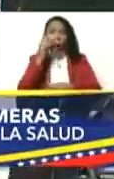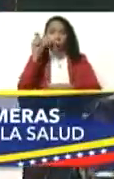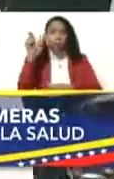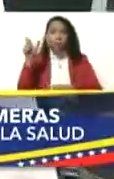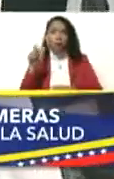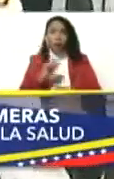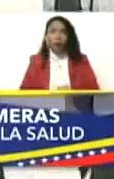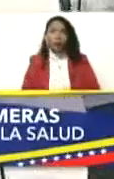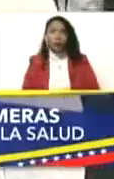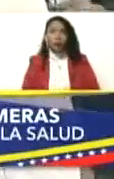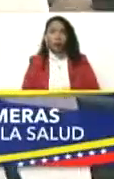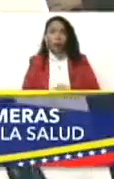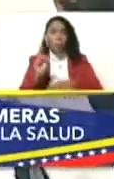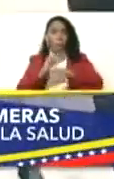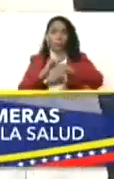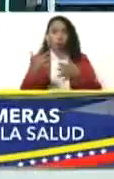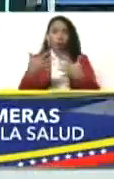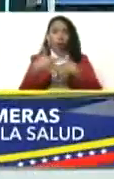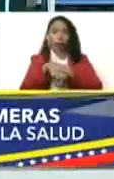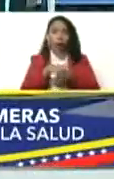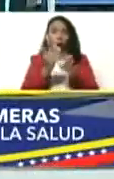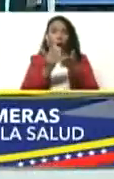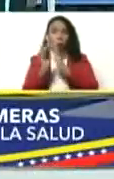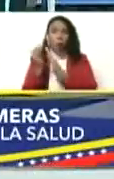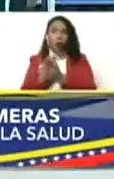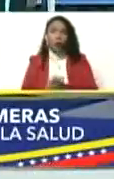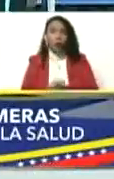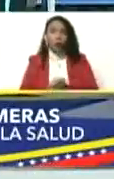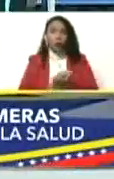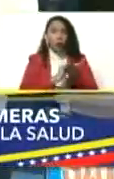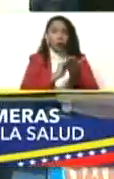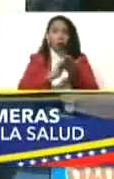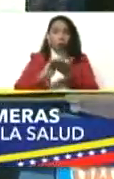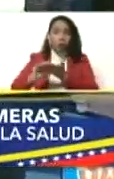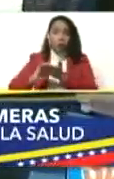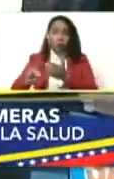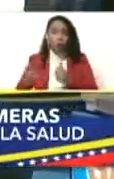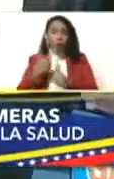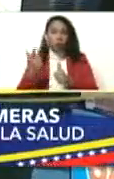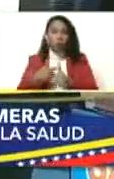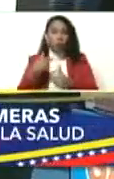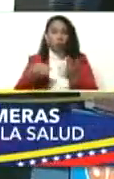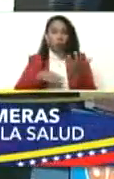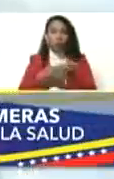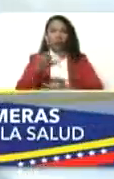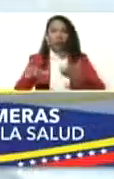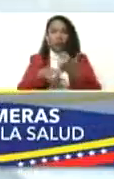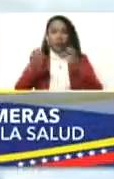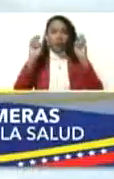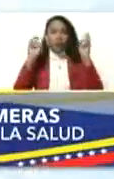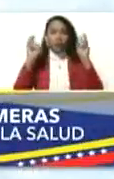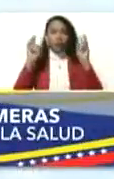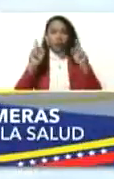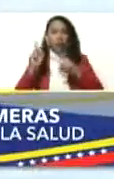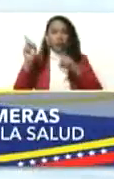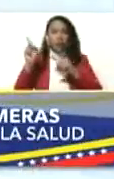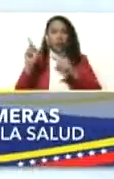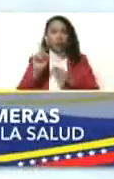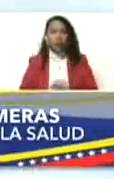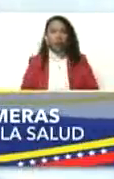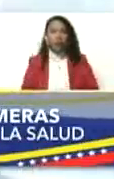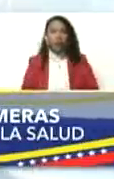Díaz, médico integral comunitario. Y soluciones de los principales problemas en prioridades de esta área